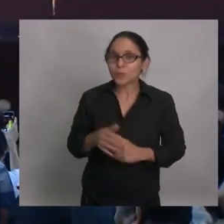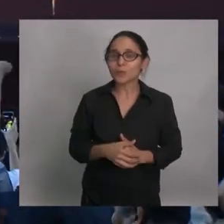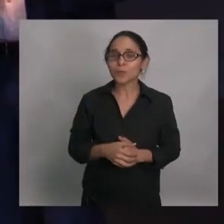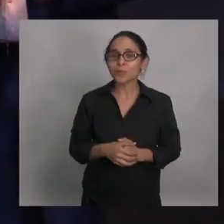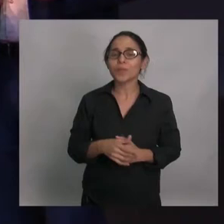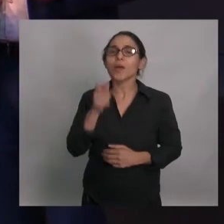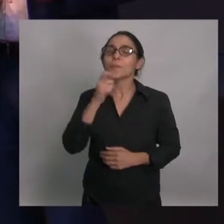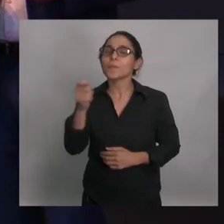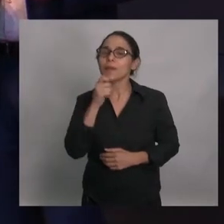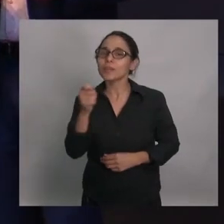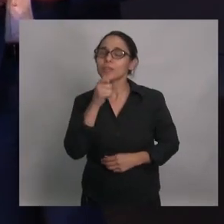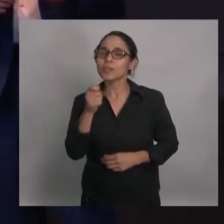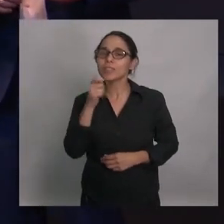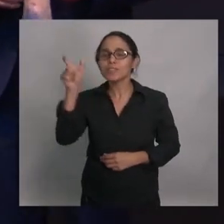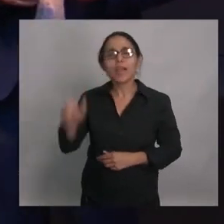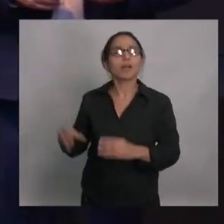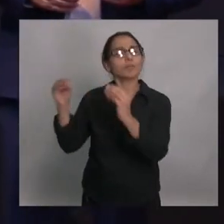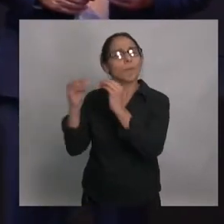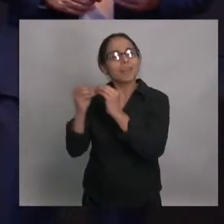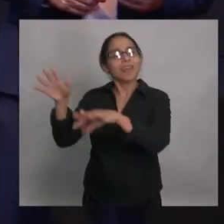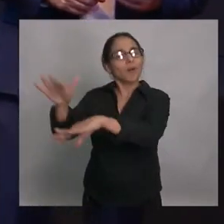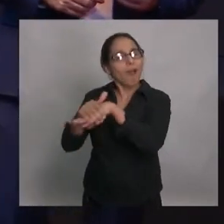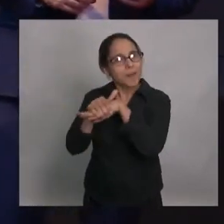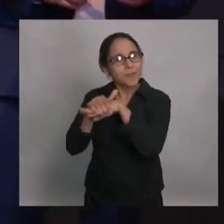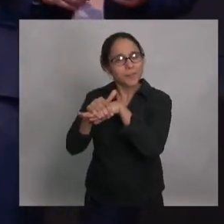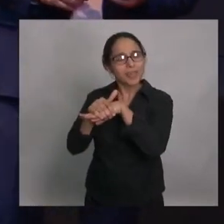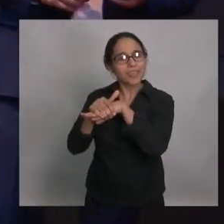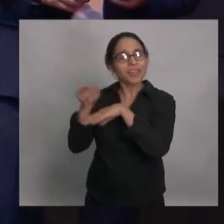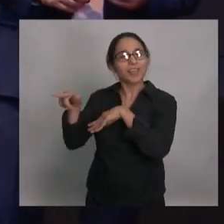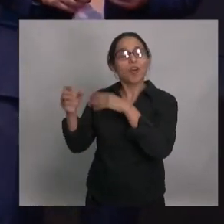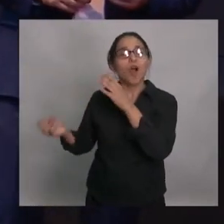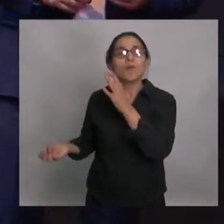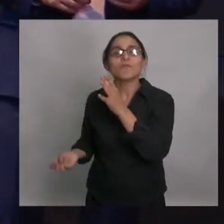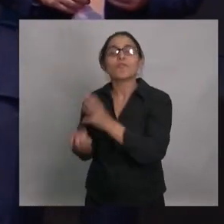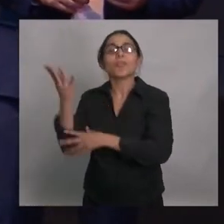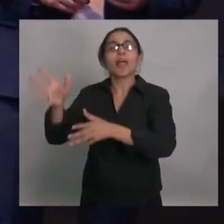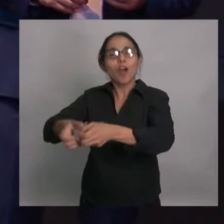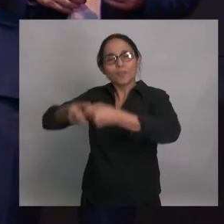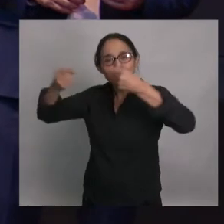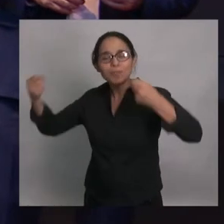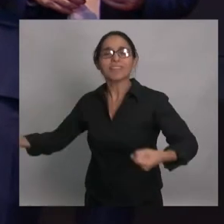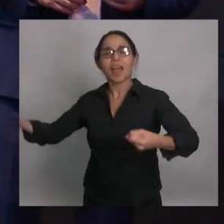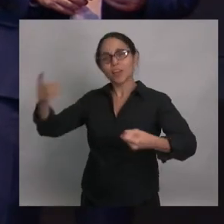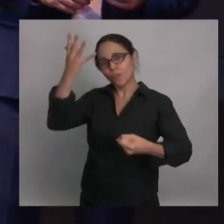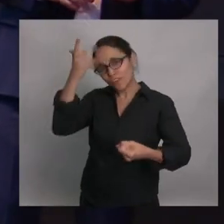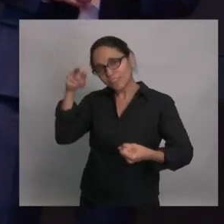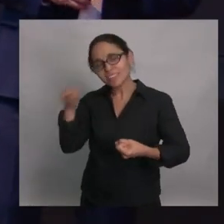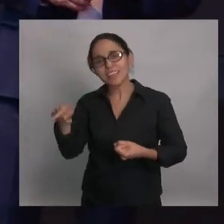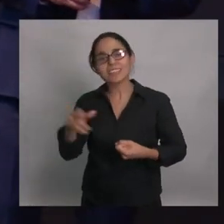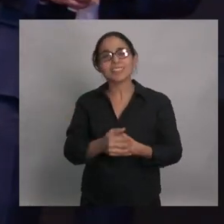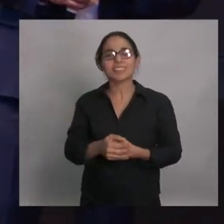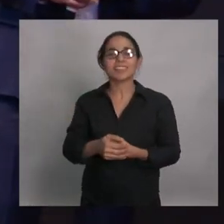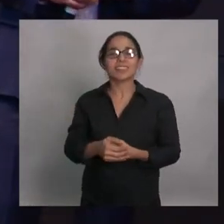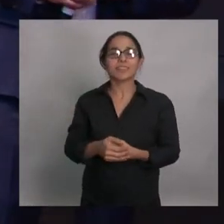el periodista colega amigo fundador de le monde diplomatique de francia en